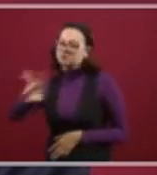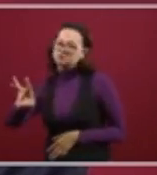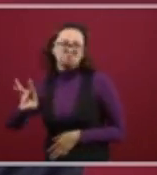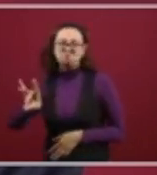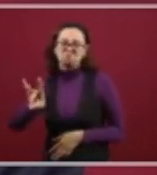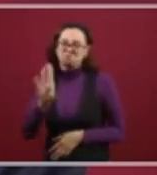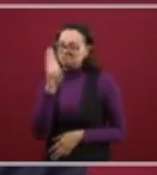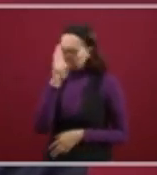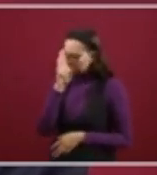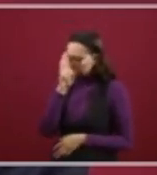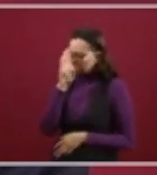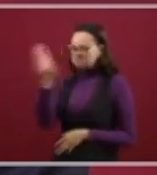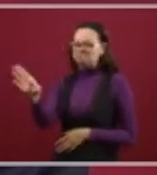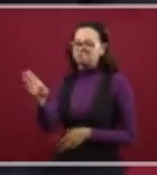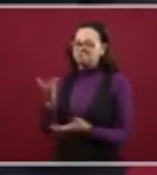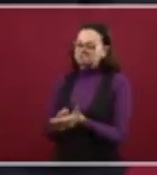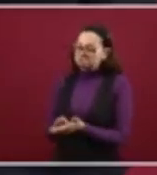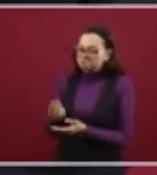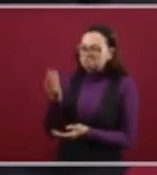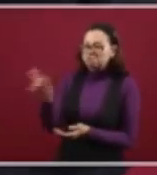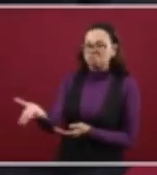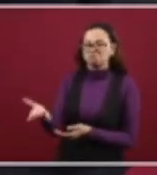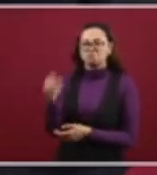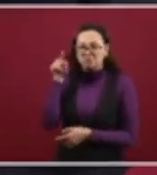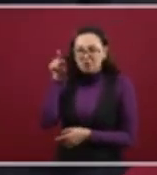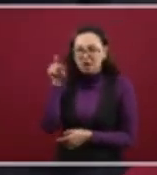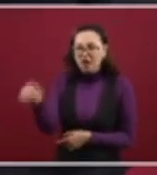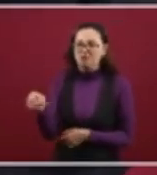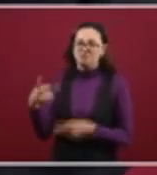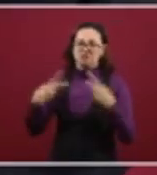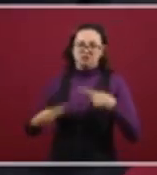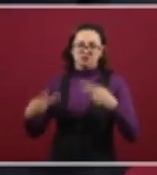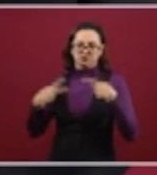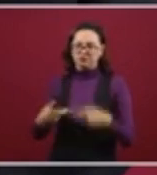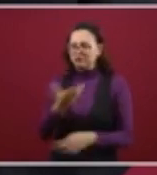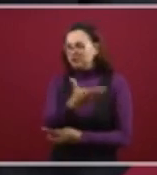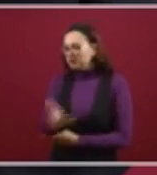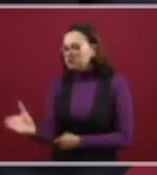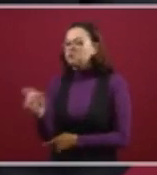al productor, directo al beneficiario.